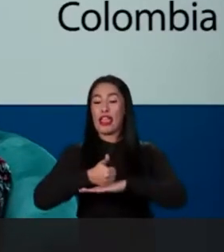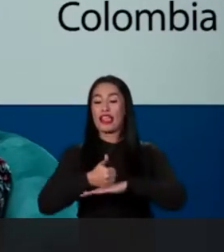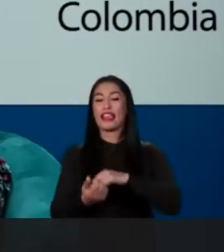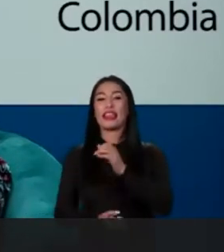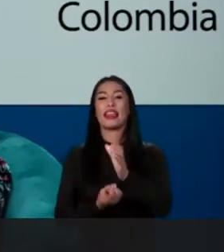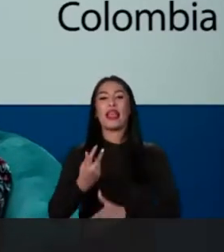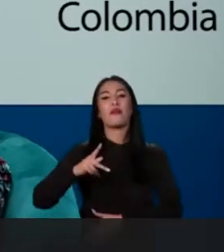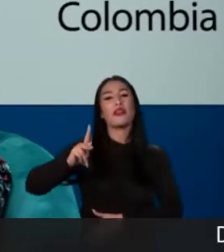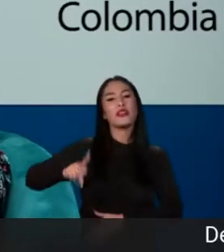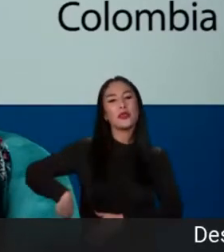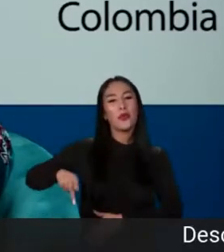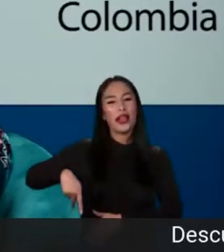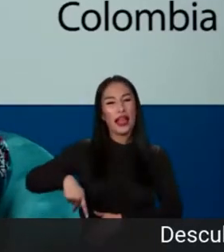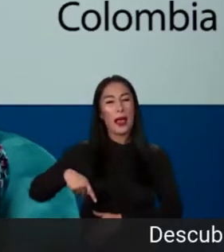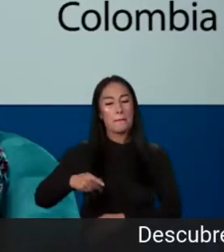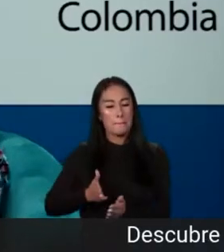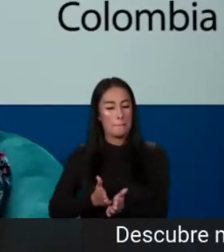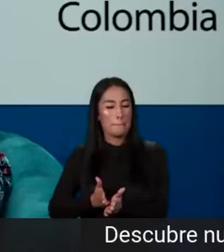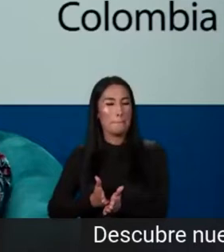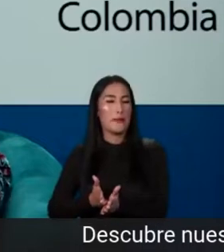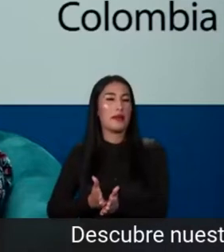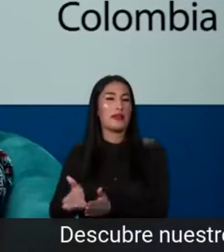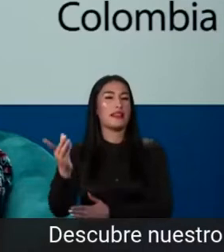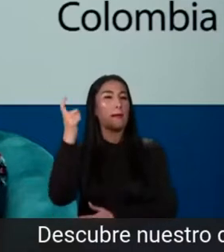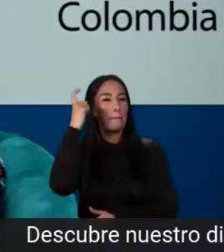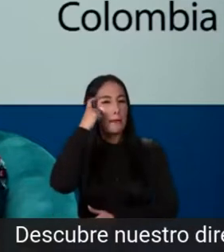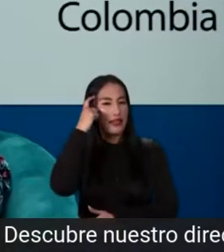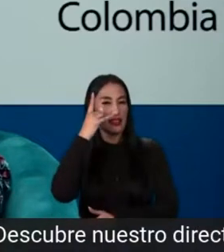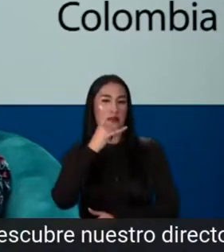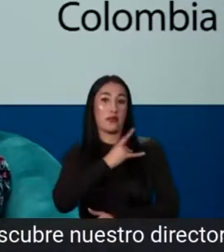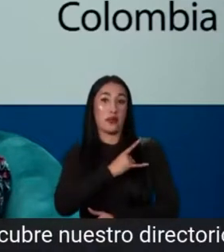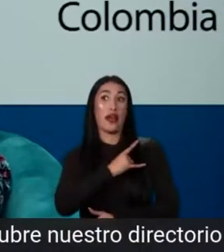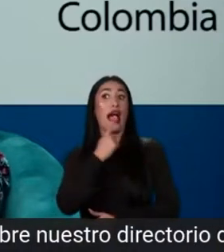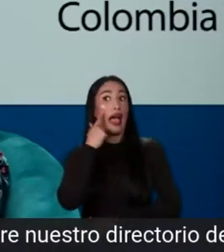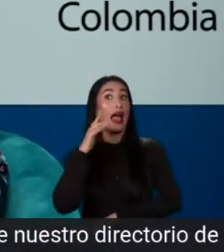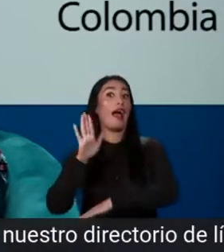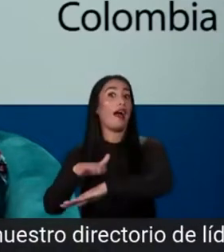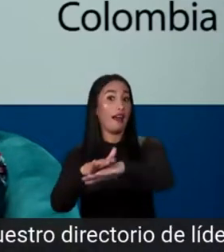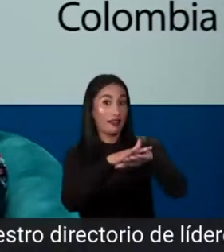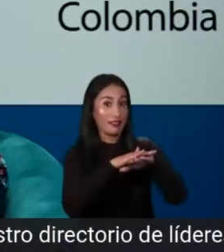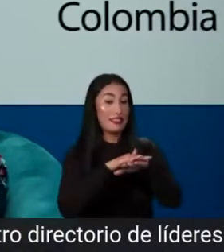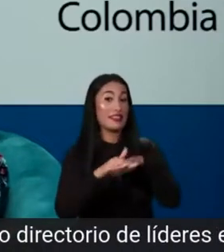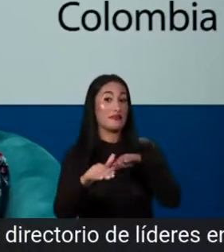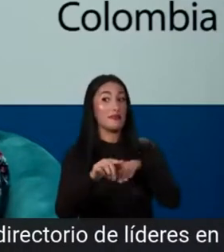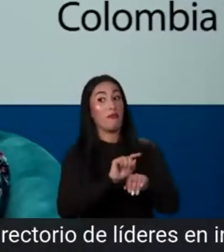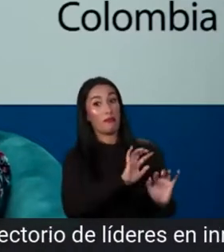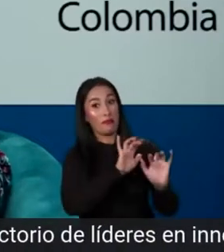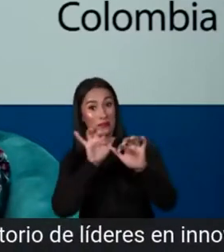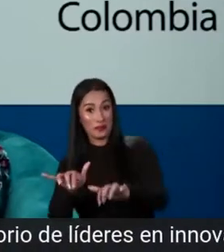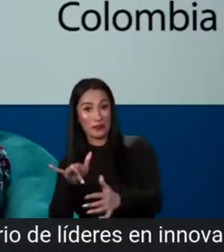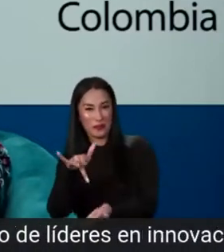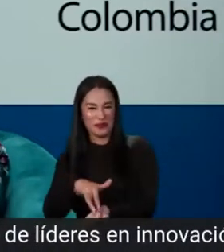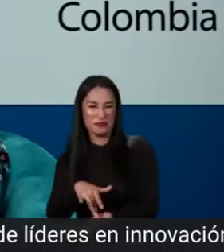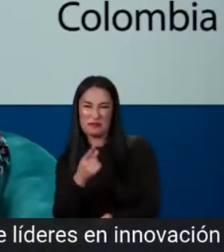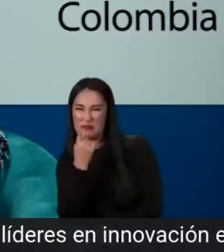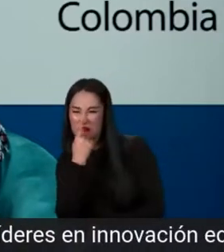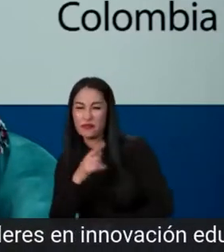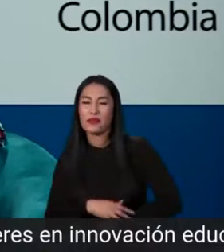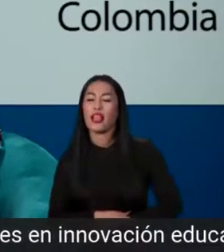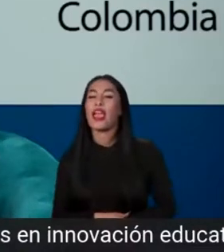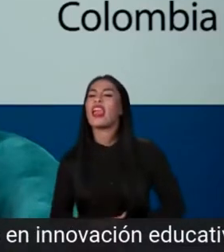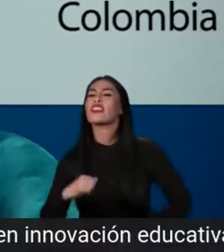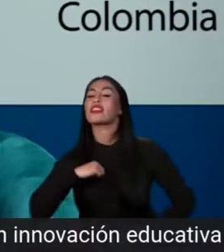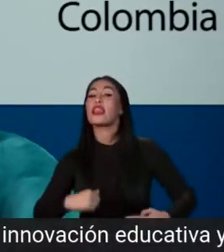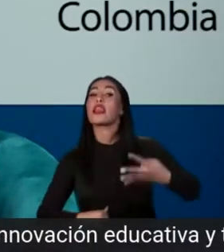pensamiento universitario que los invito también es muy buen ejercicio la escuela permanente tiene cuatro instrumentos